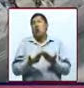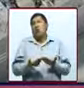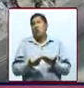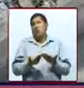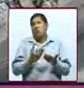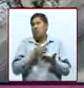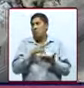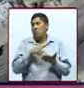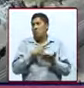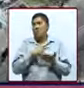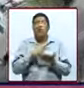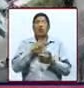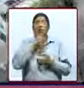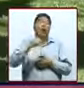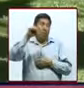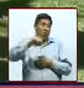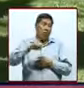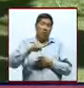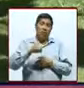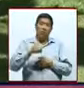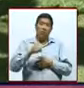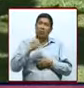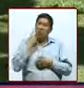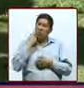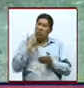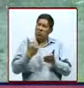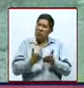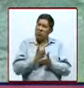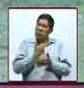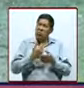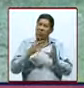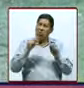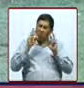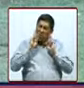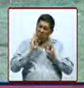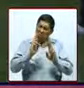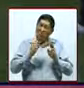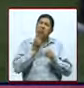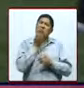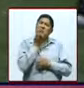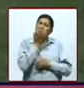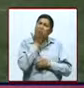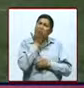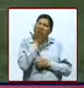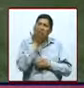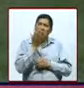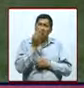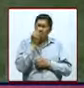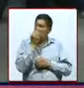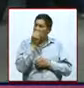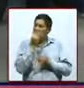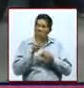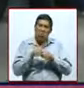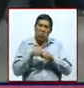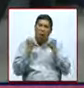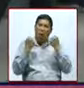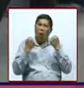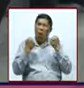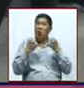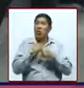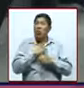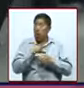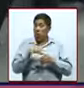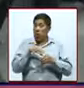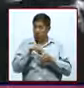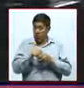ni un mes de inaugurado. La jardinera no ha sido respetada, el ornato público ha sido dañado por completo. Incluso